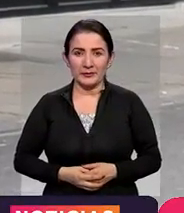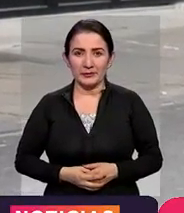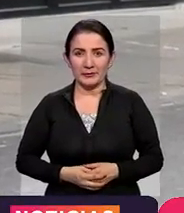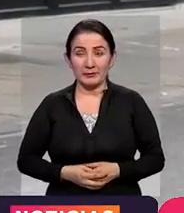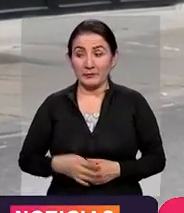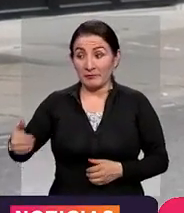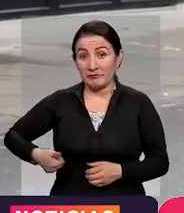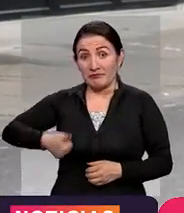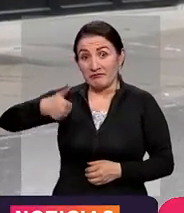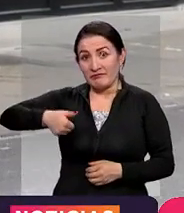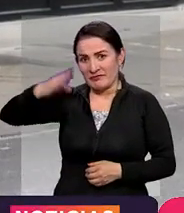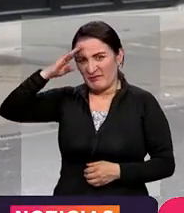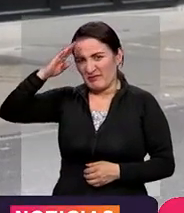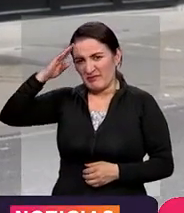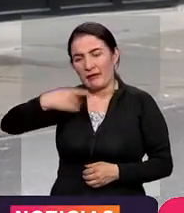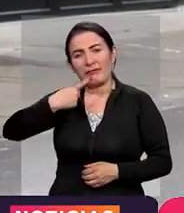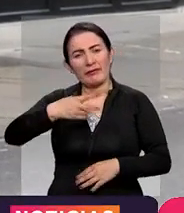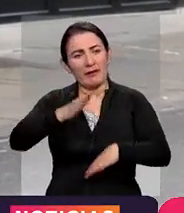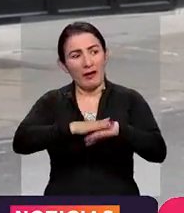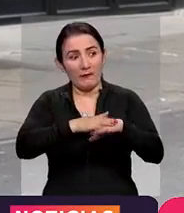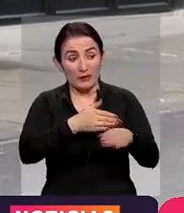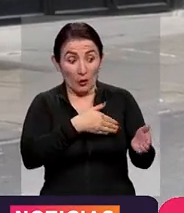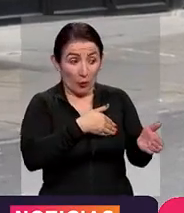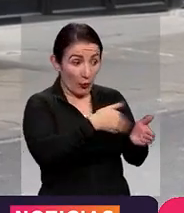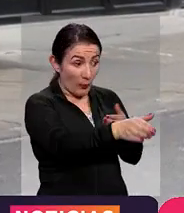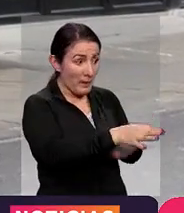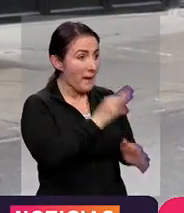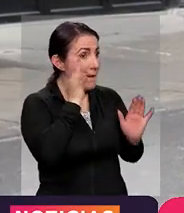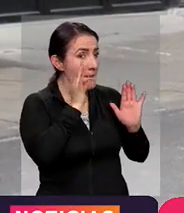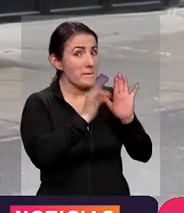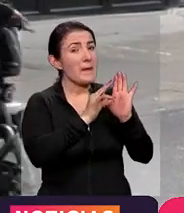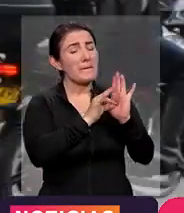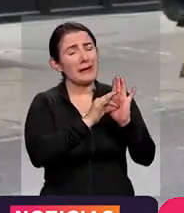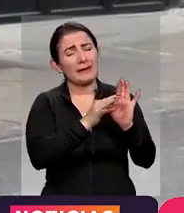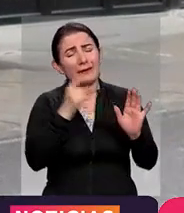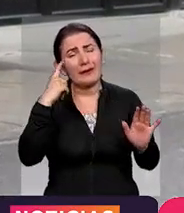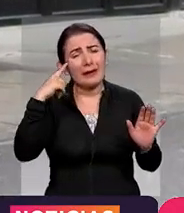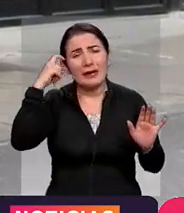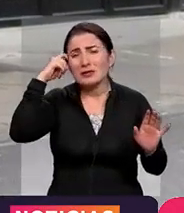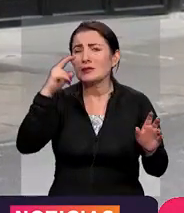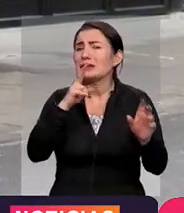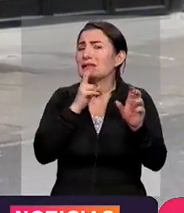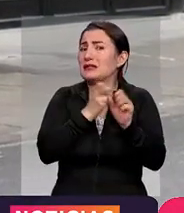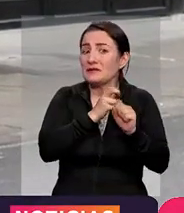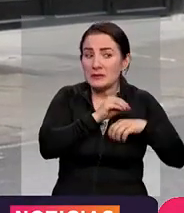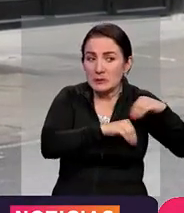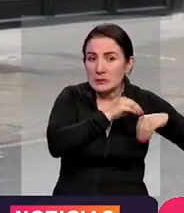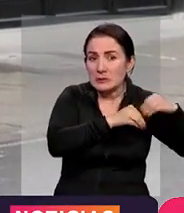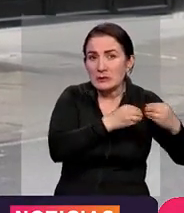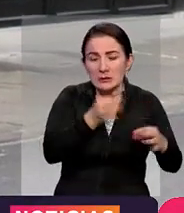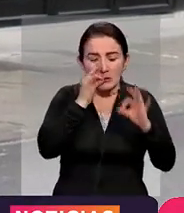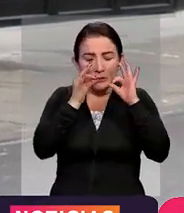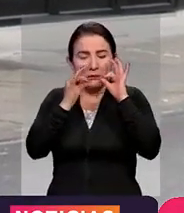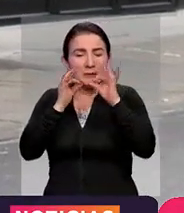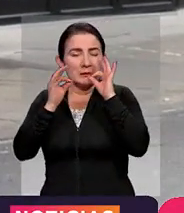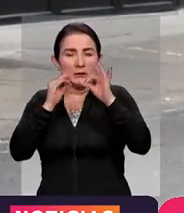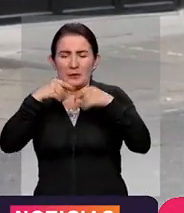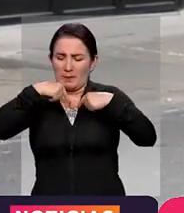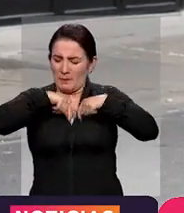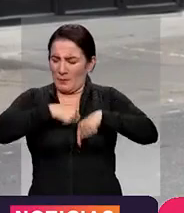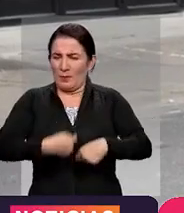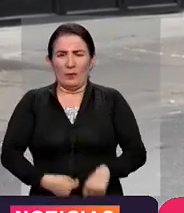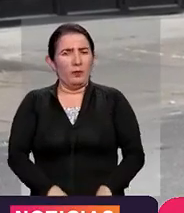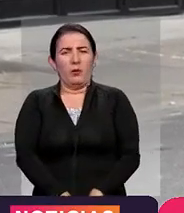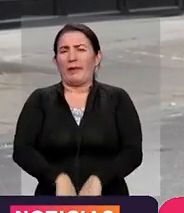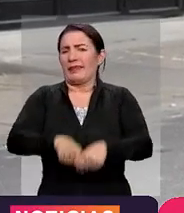Las autoridades elevaron ese llamado a no consumir estas sustancias. Tienen un mayor riesgo aún siendo fabricadas de esta manera, generando daños en el estado de